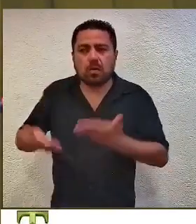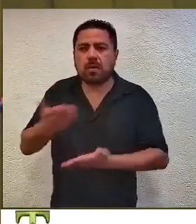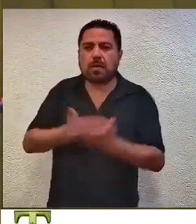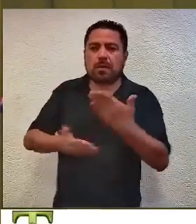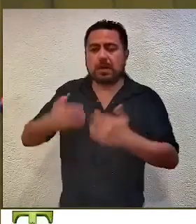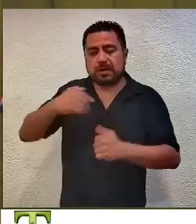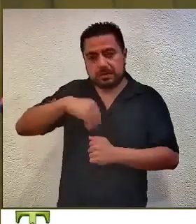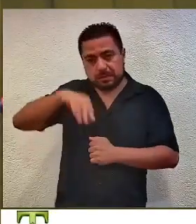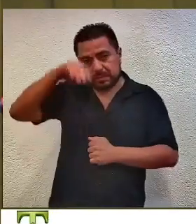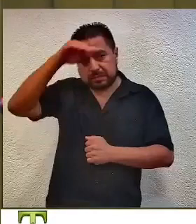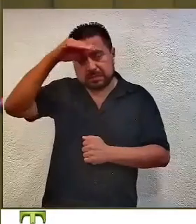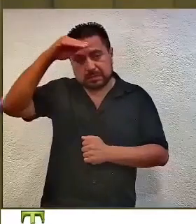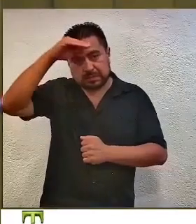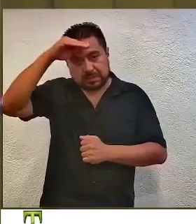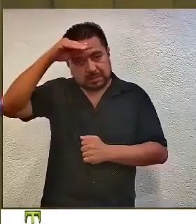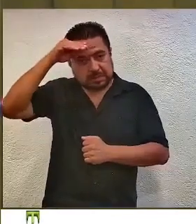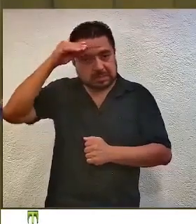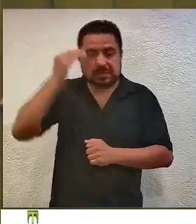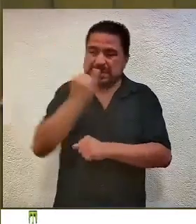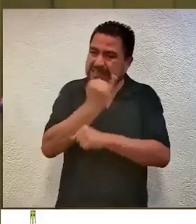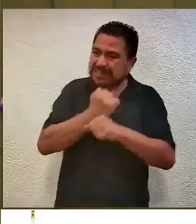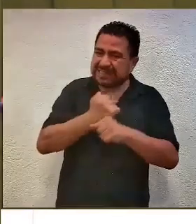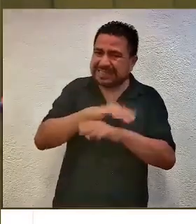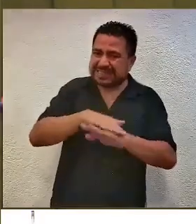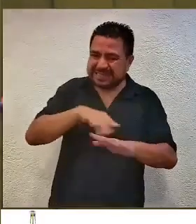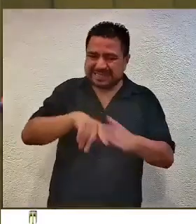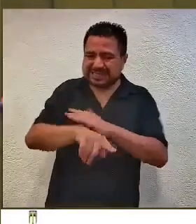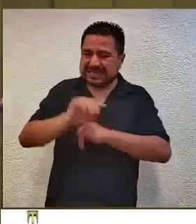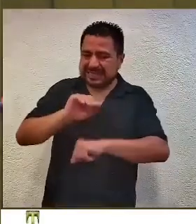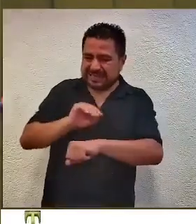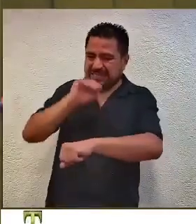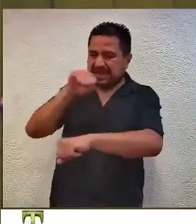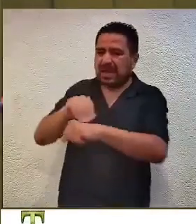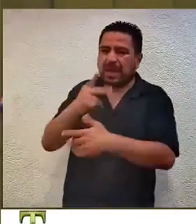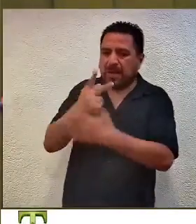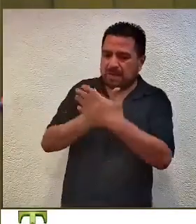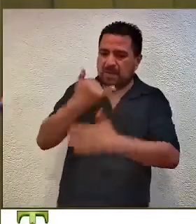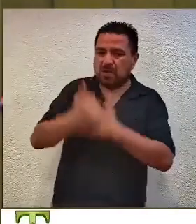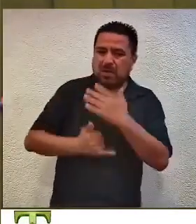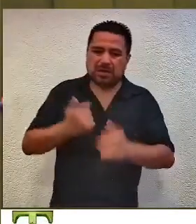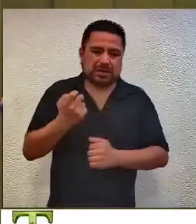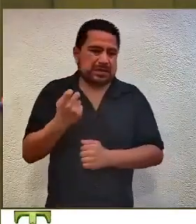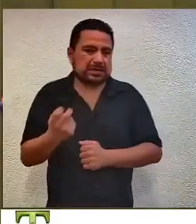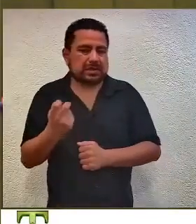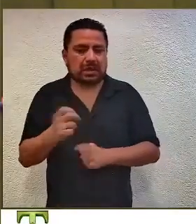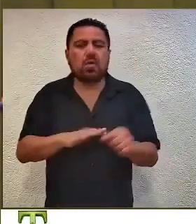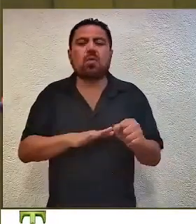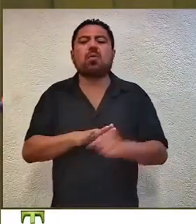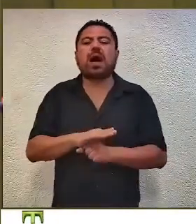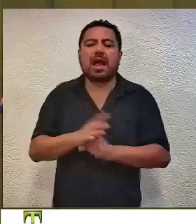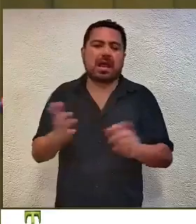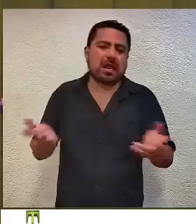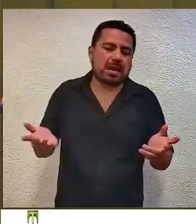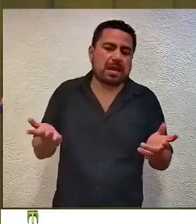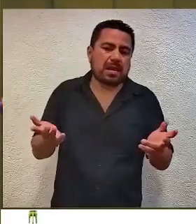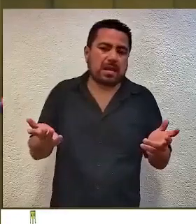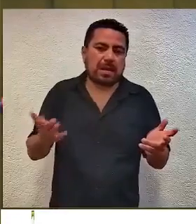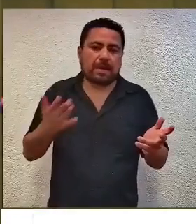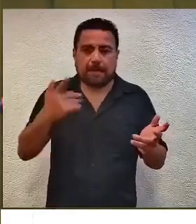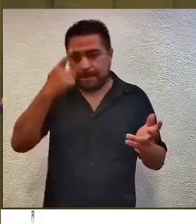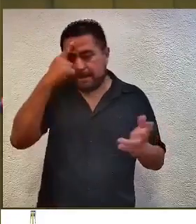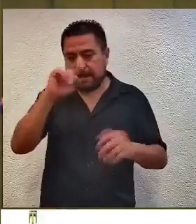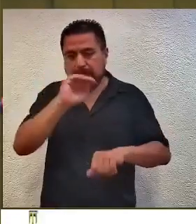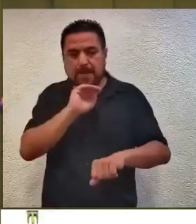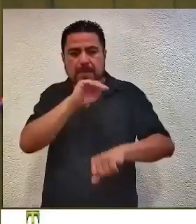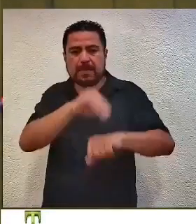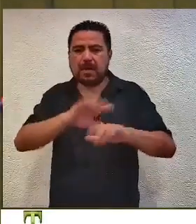que la litis fijada en este proyecto, y de la cual obviamente para fijarla